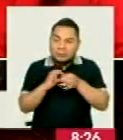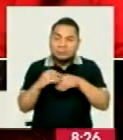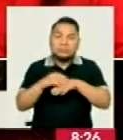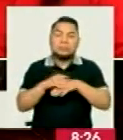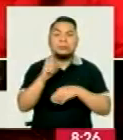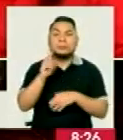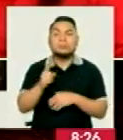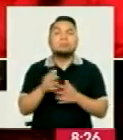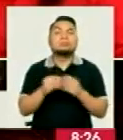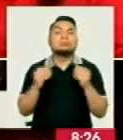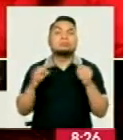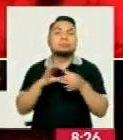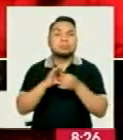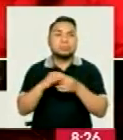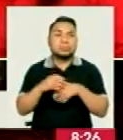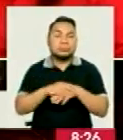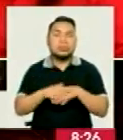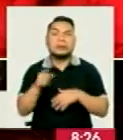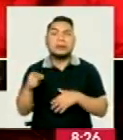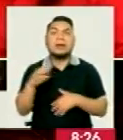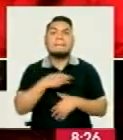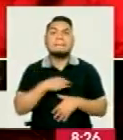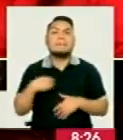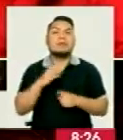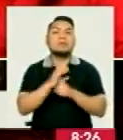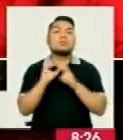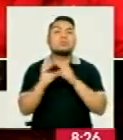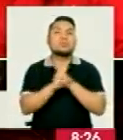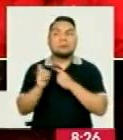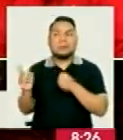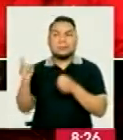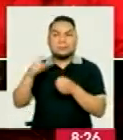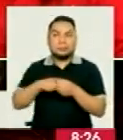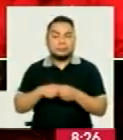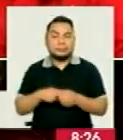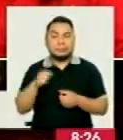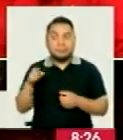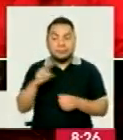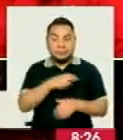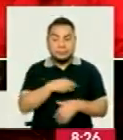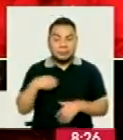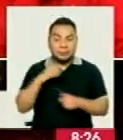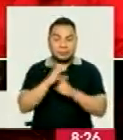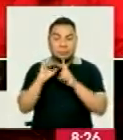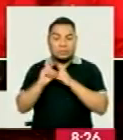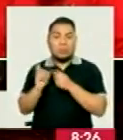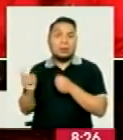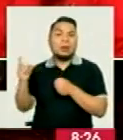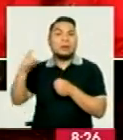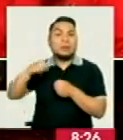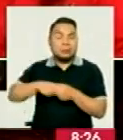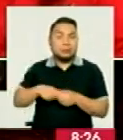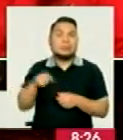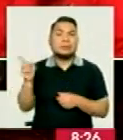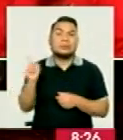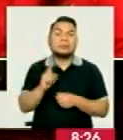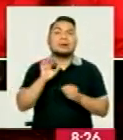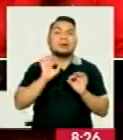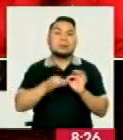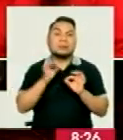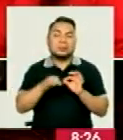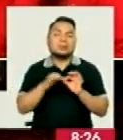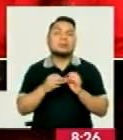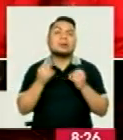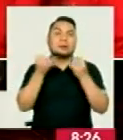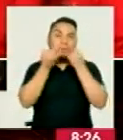uno de tantos aliados estratégicos que tenemos, es el Ministerio de Cultura. Ellos participan a través de justamente intérpretes de lenguas